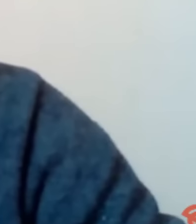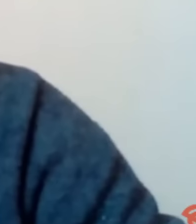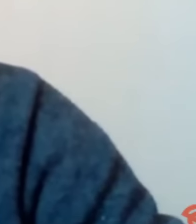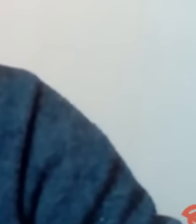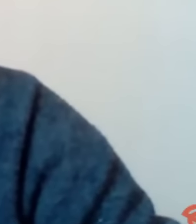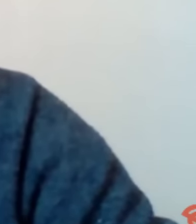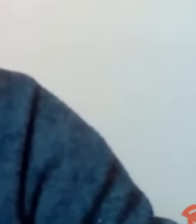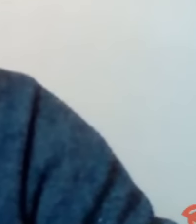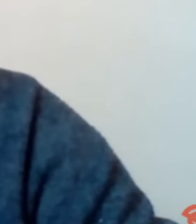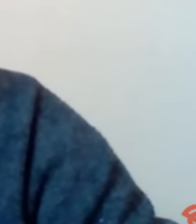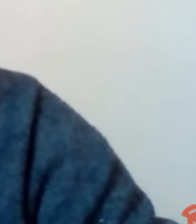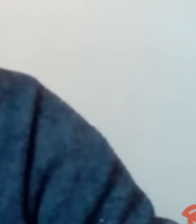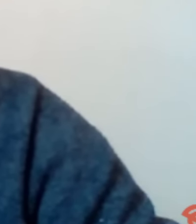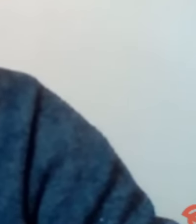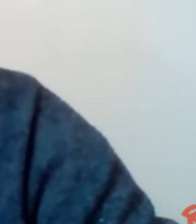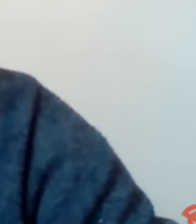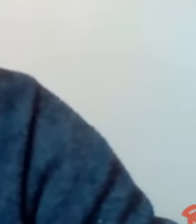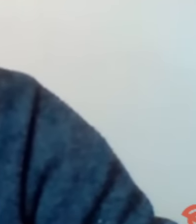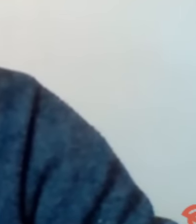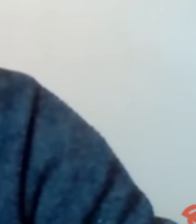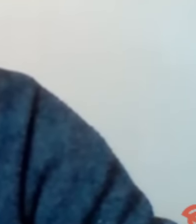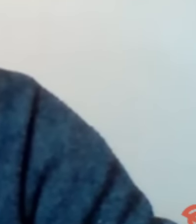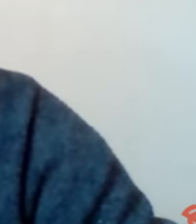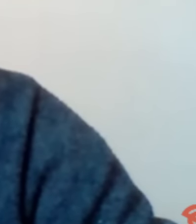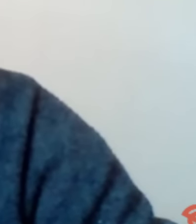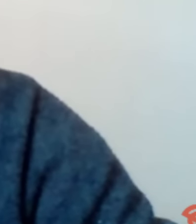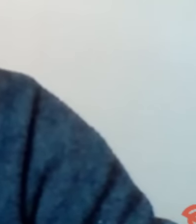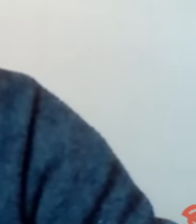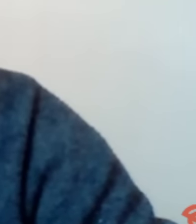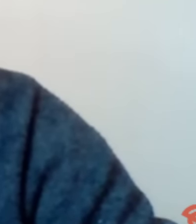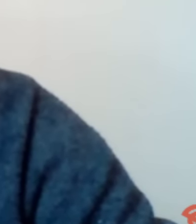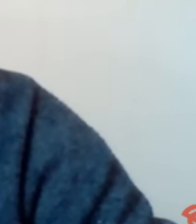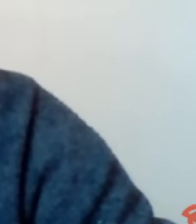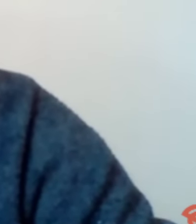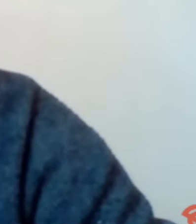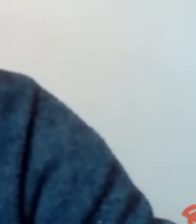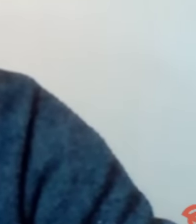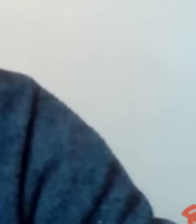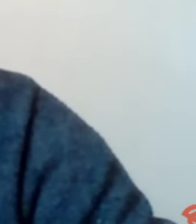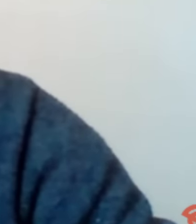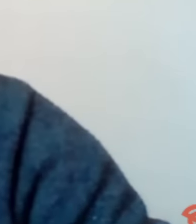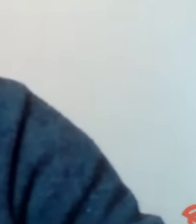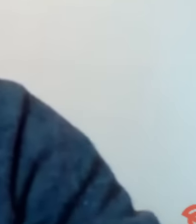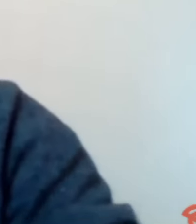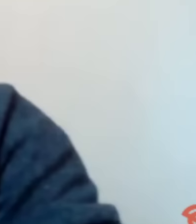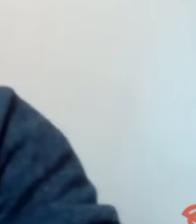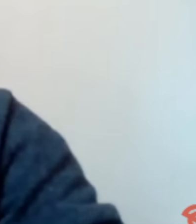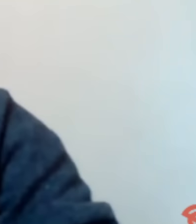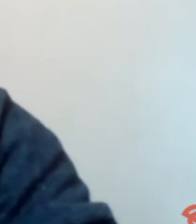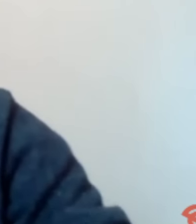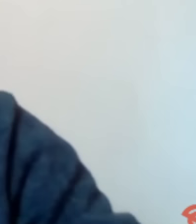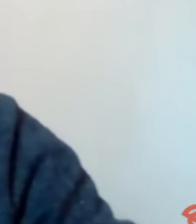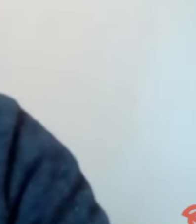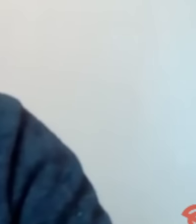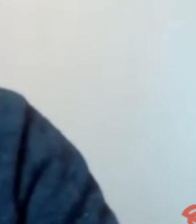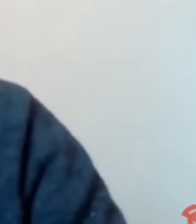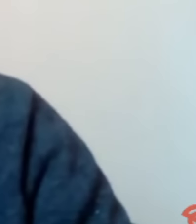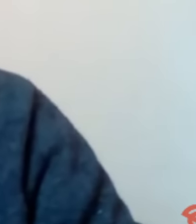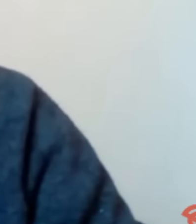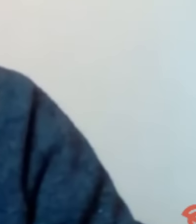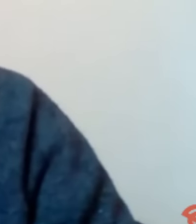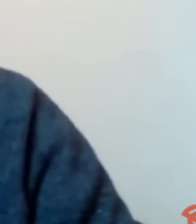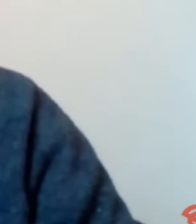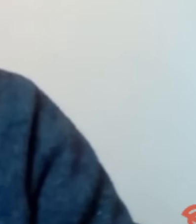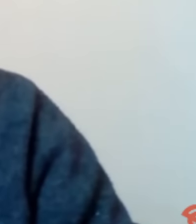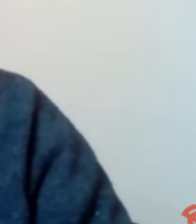plantar árboles, a hacer ejercicio, a ese retiro que tiene tan merecido el presidente, un presidente que, bueno,